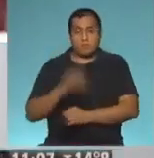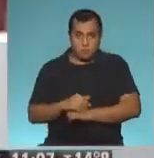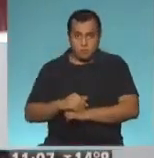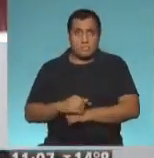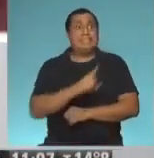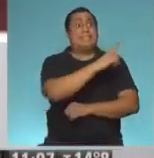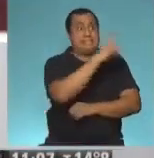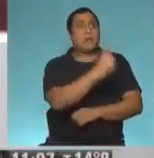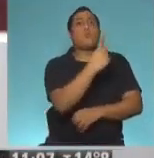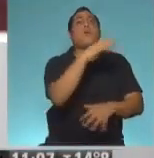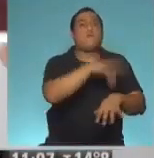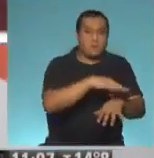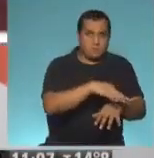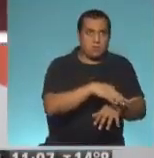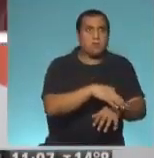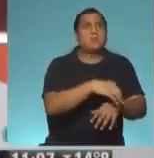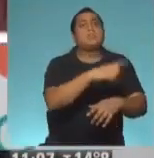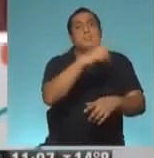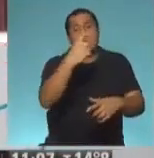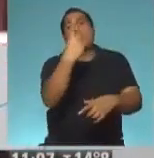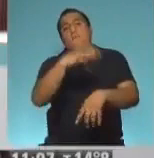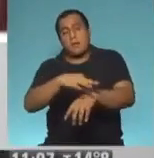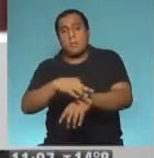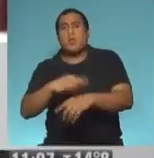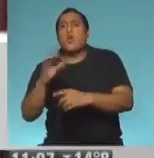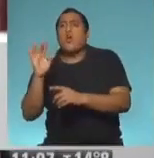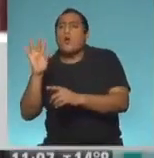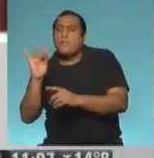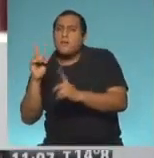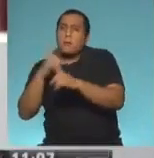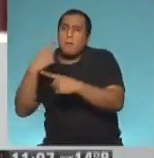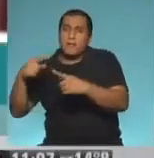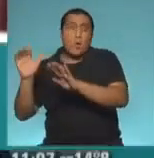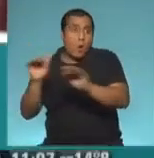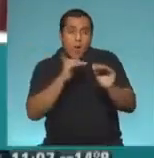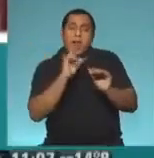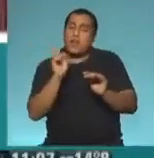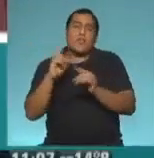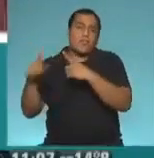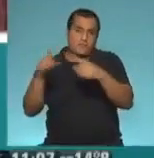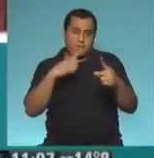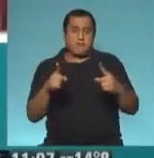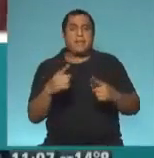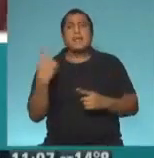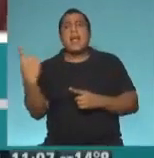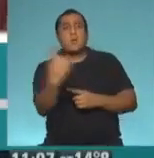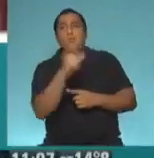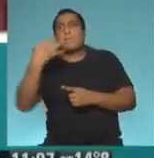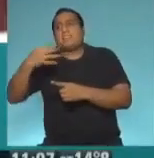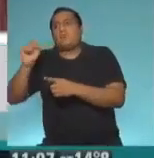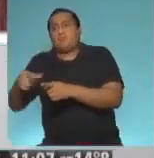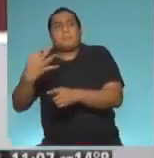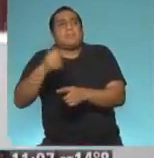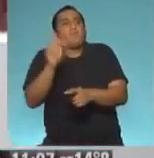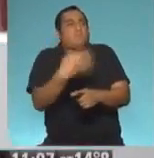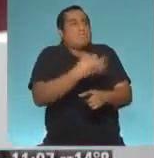condición. No quiere decir que todas las personas tengan las mismas dificultades, ¿no? Claro, lo decías antes y eso es muy cierto, es muy particular, tiene que ver con las